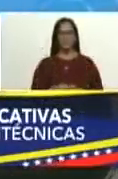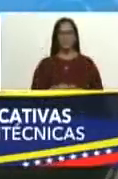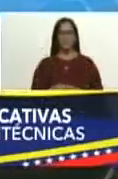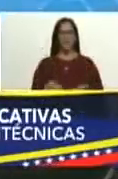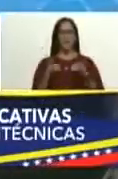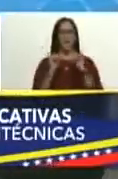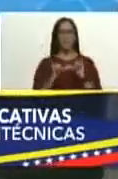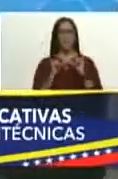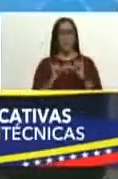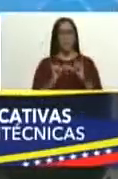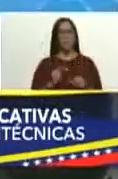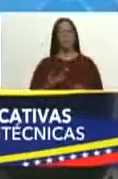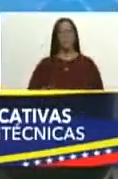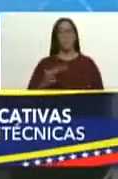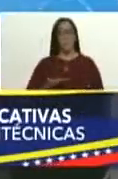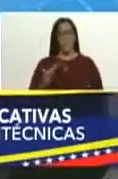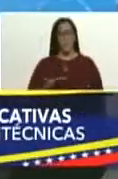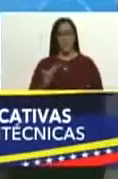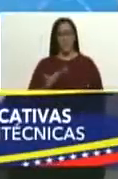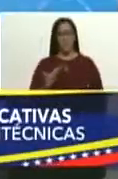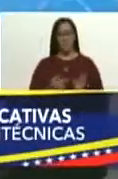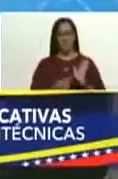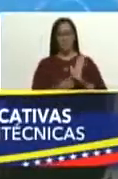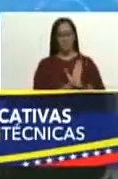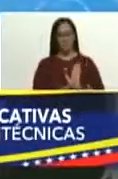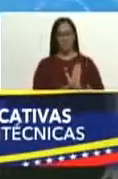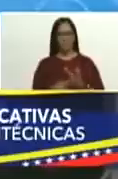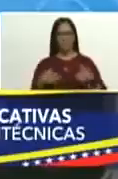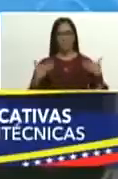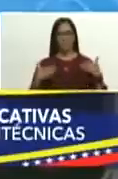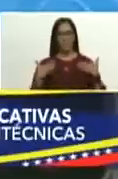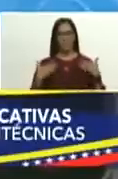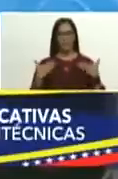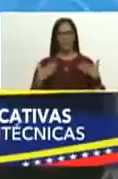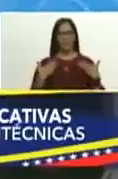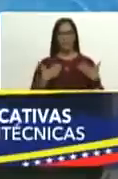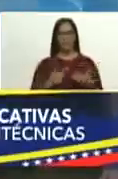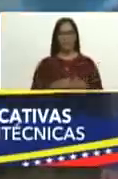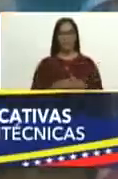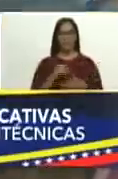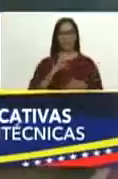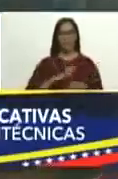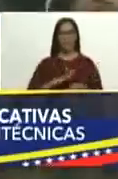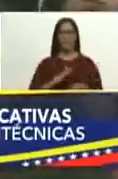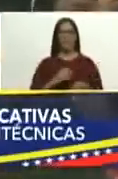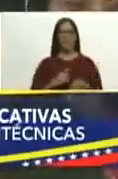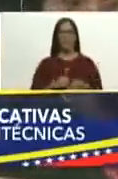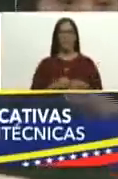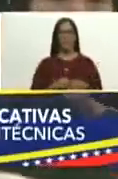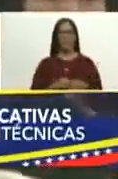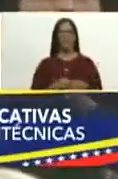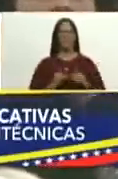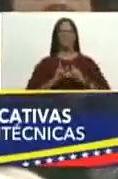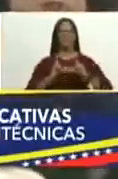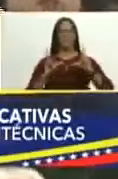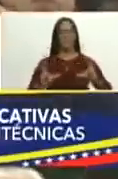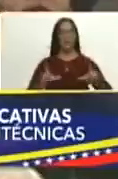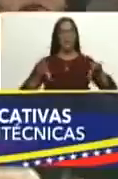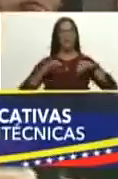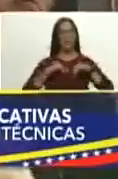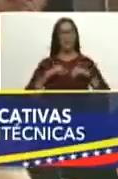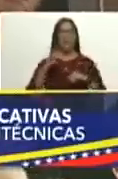Asimismo, y es muy importante destacarlo, celebramos que estamos reconociendo, certificando